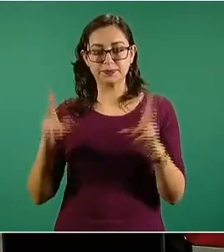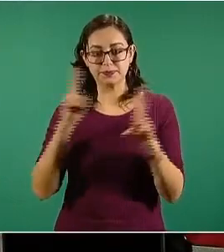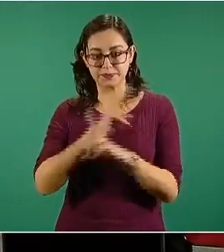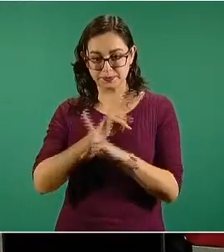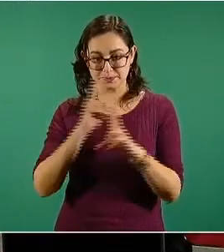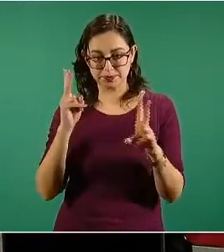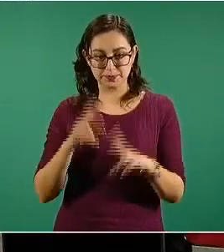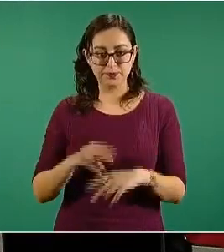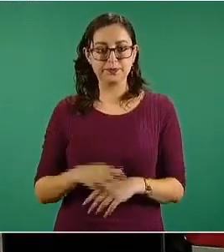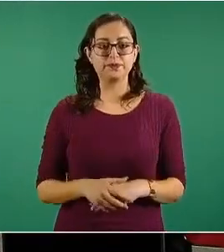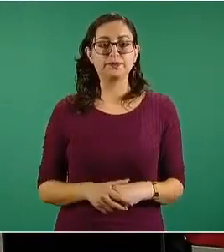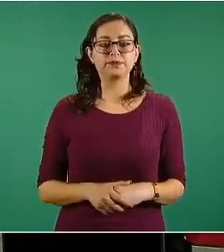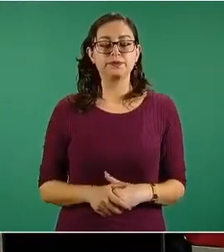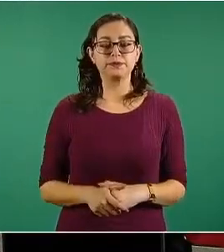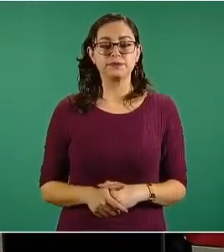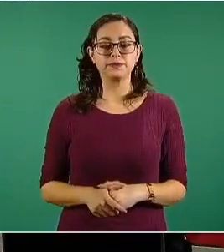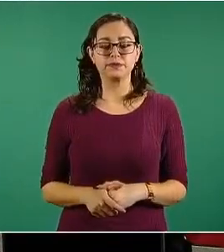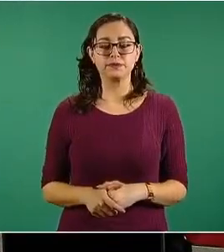intensivos.